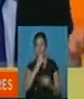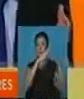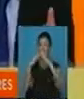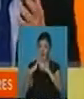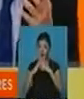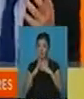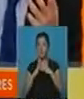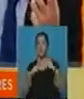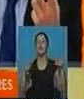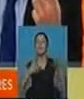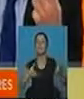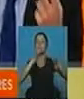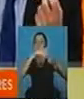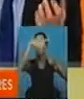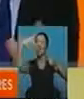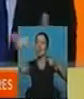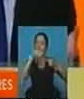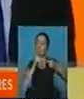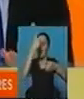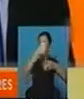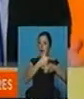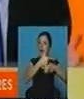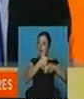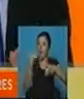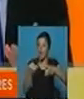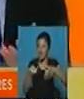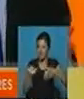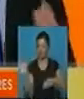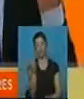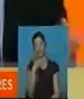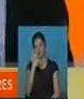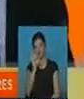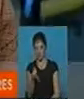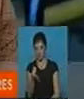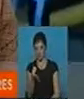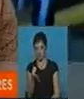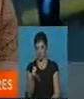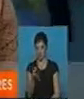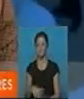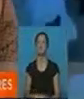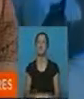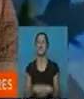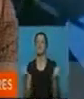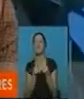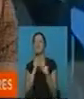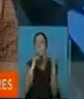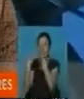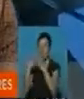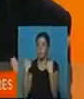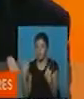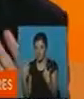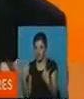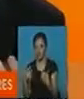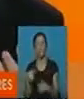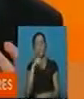arma, digamos. ¿No? Entonces, mi pregunta es, ¿cuáles son los, porque en muchos países se puede portar armas y ninguno tiene un arma per cápita como en Estados Unidos? Entonces, ¿cuáles son los motivos o